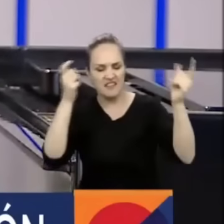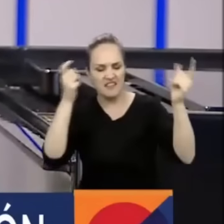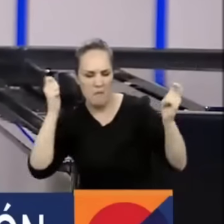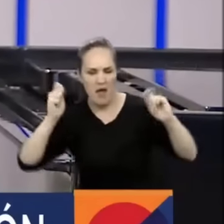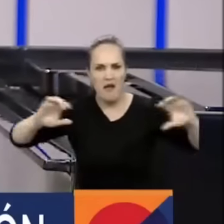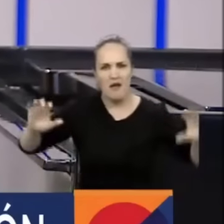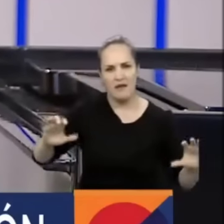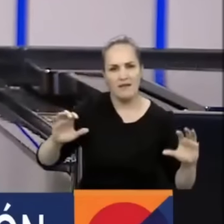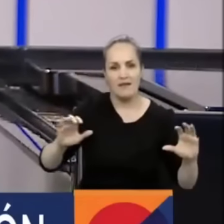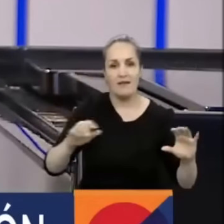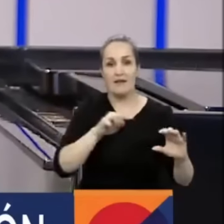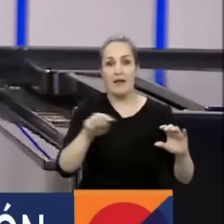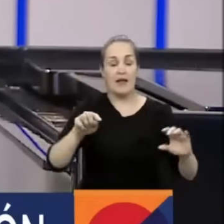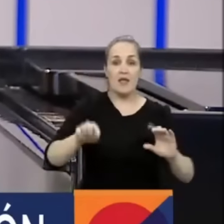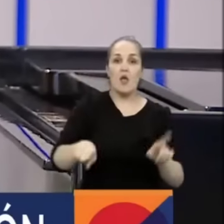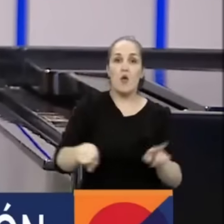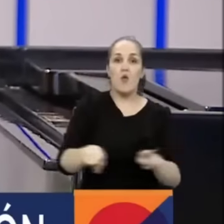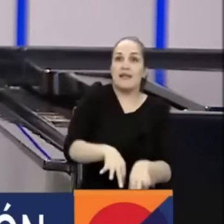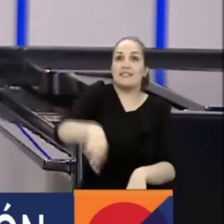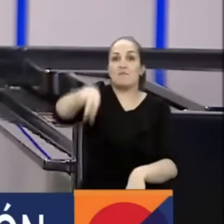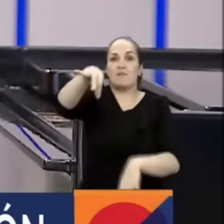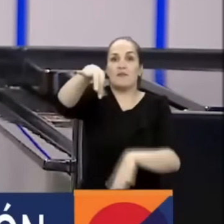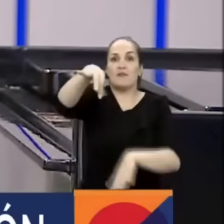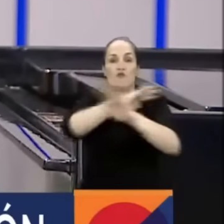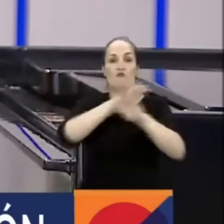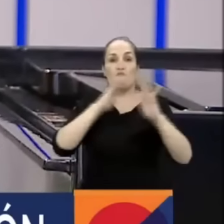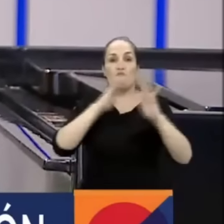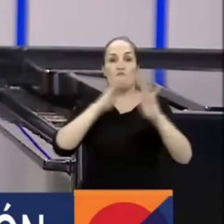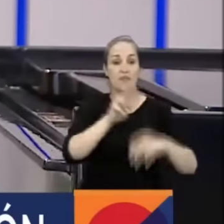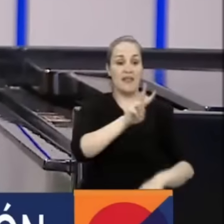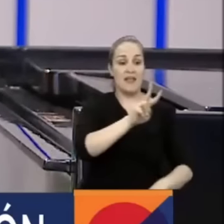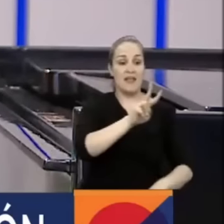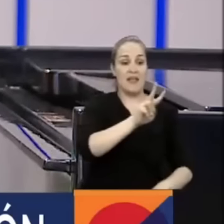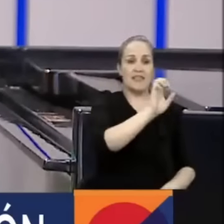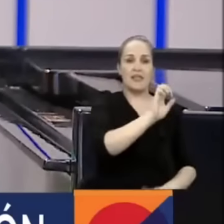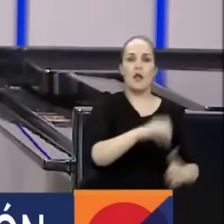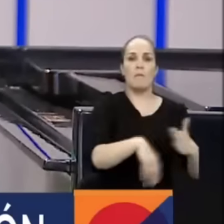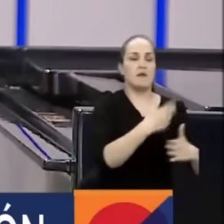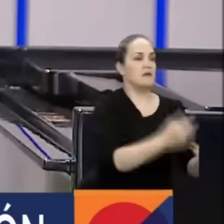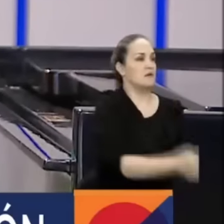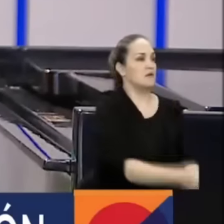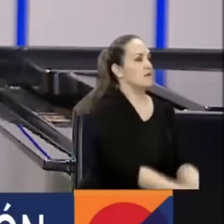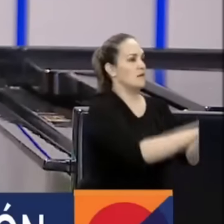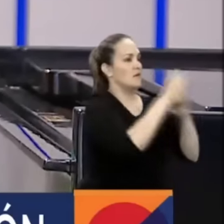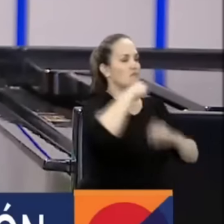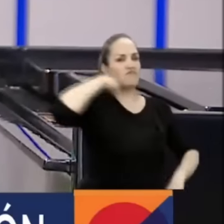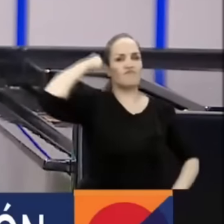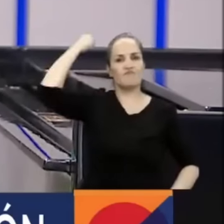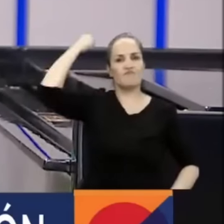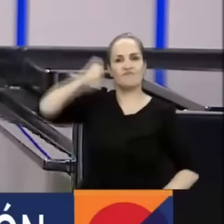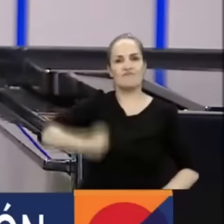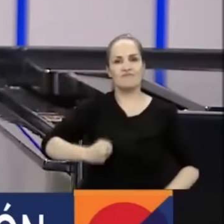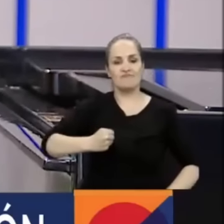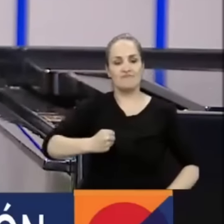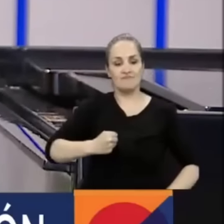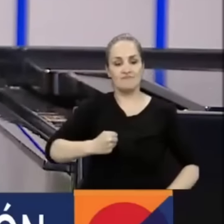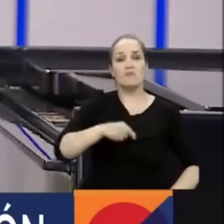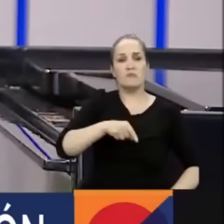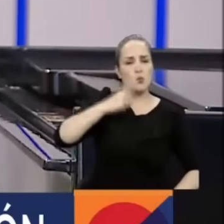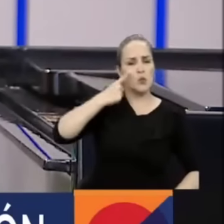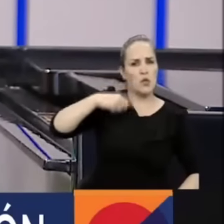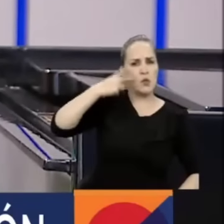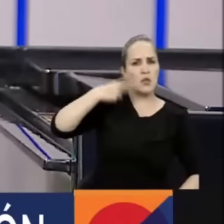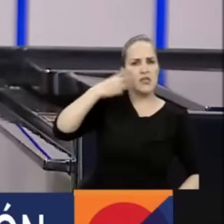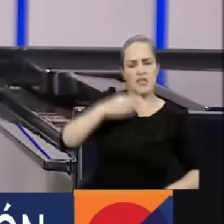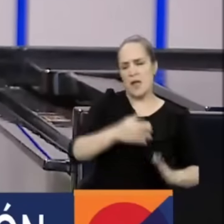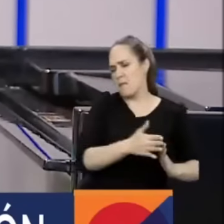en ese momento, de ese espíritu festivo. Entonces el 20 de enero se hace la lectura del bando, le entregan la ciudad durante esos 3 días, 4 días a